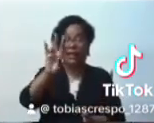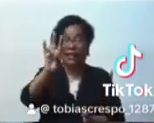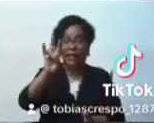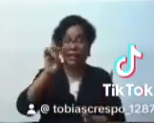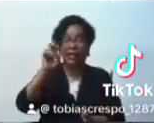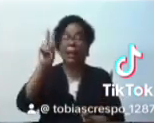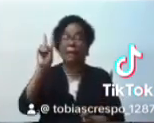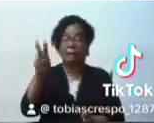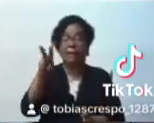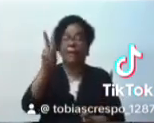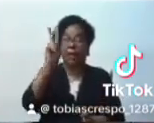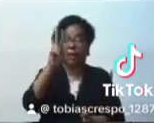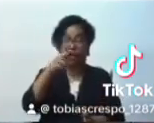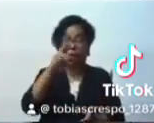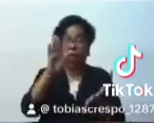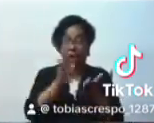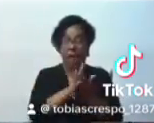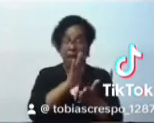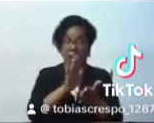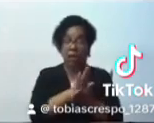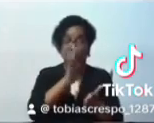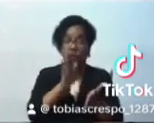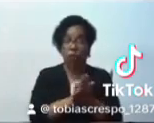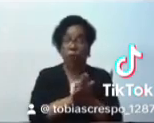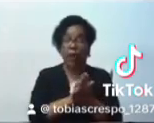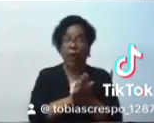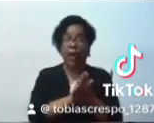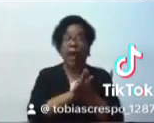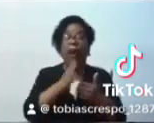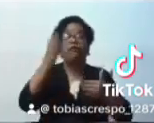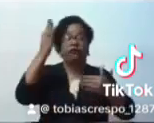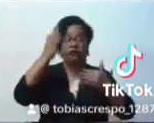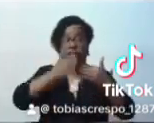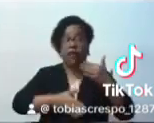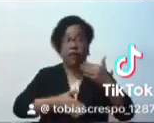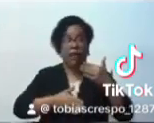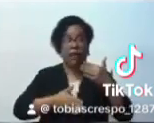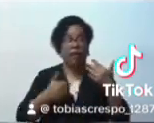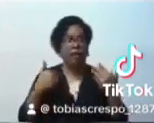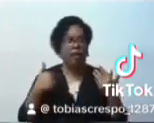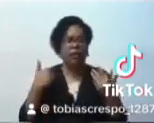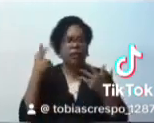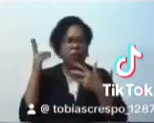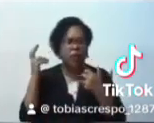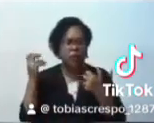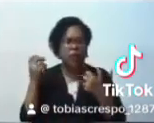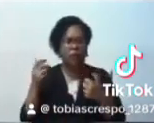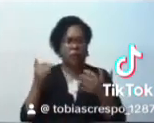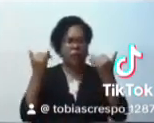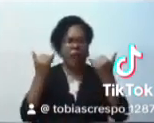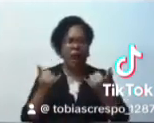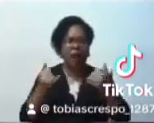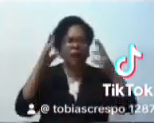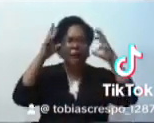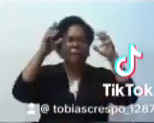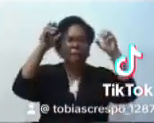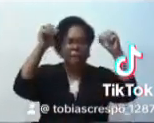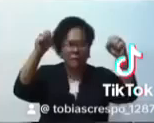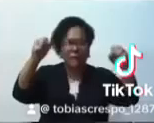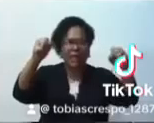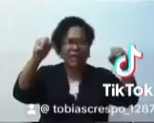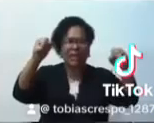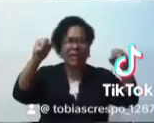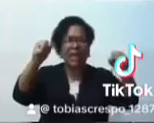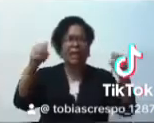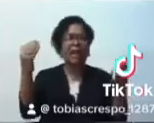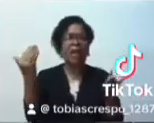escucho al presidente anunciando nuevas aulas. Presidente, termine la que le dejaron, 722